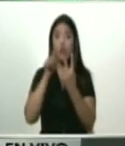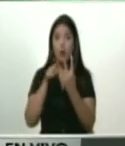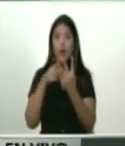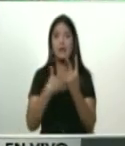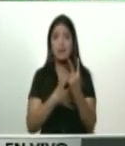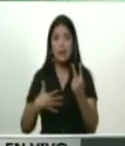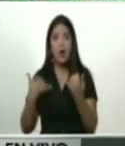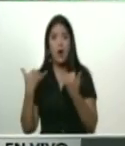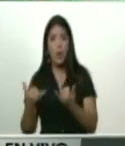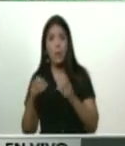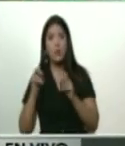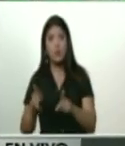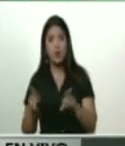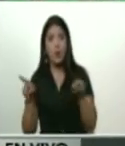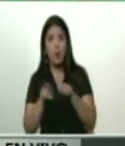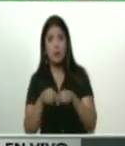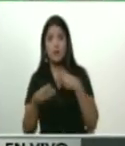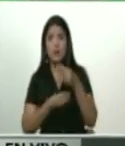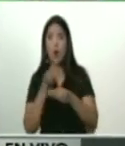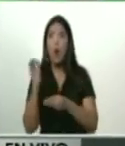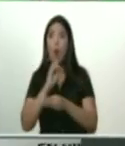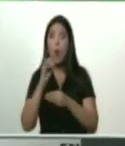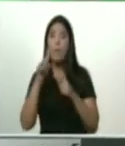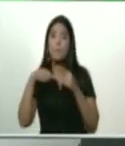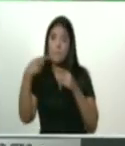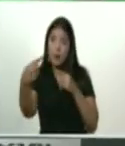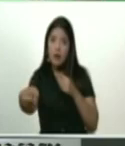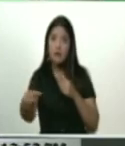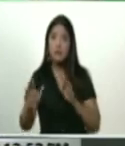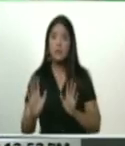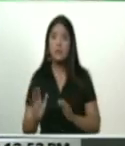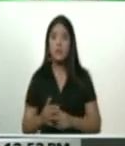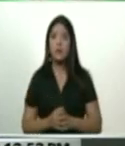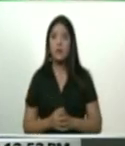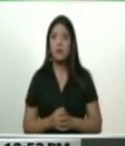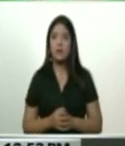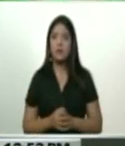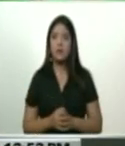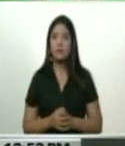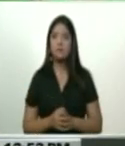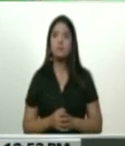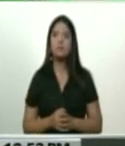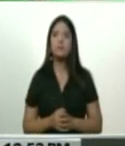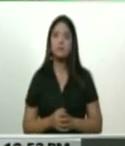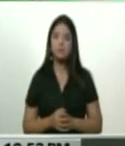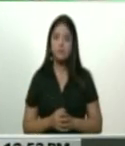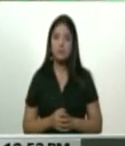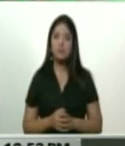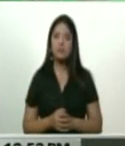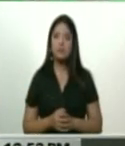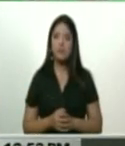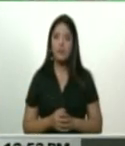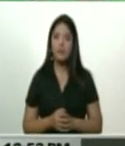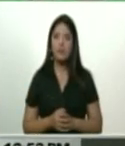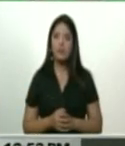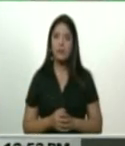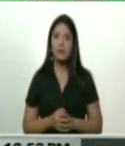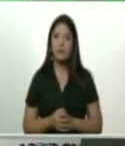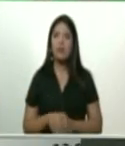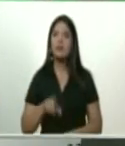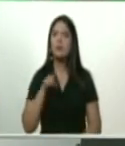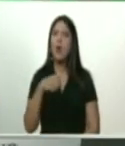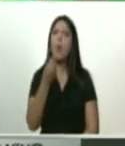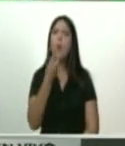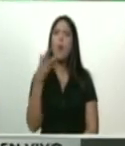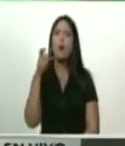saber si en esta oportunidad se iba a realizar o si se iba a dejar para las próximas ediciones del Suena Caracas. Y de manera general,